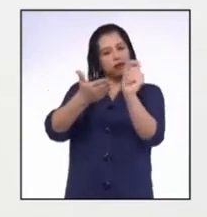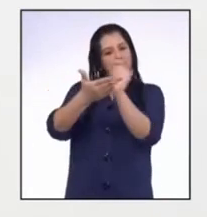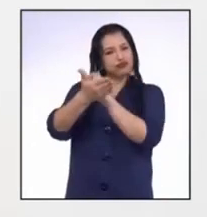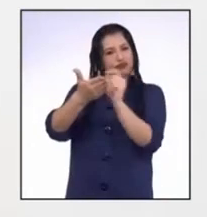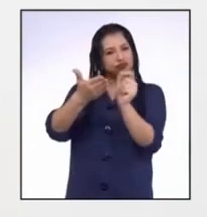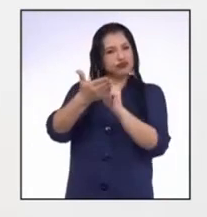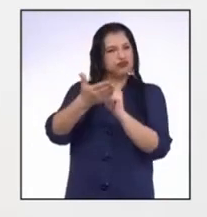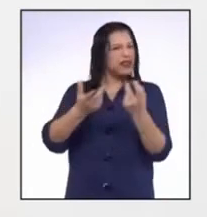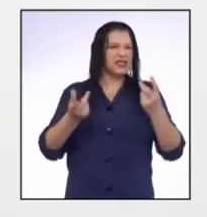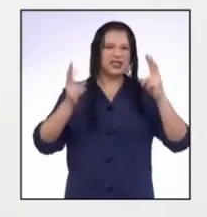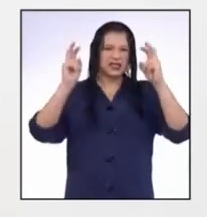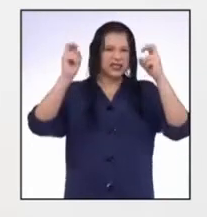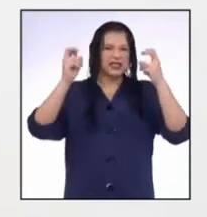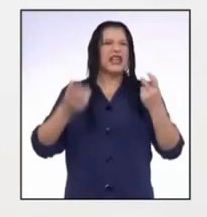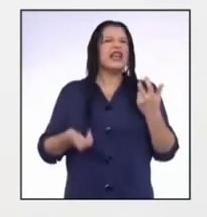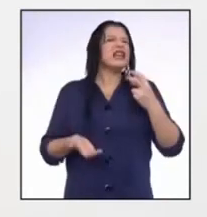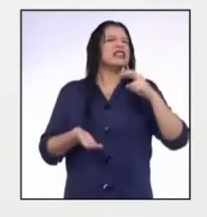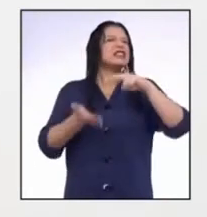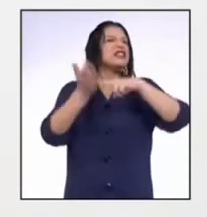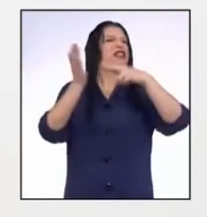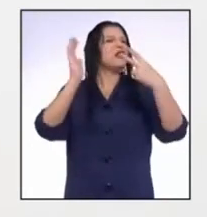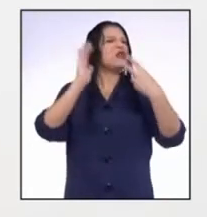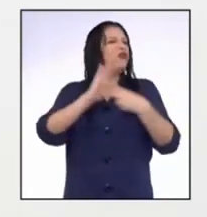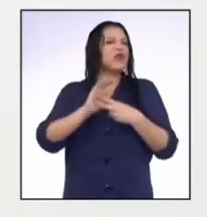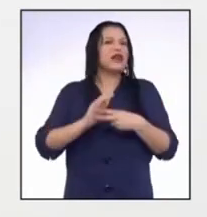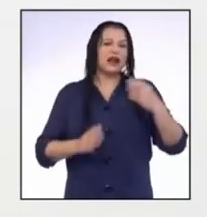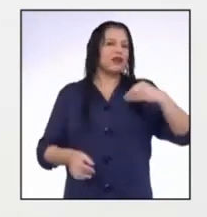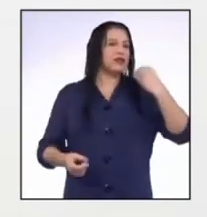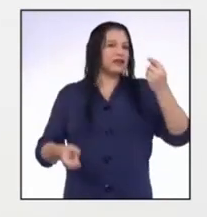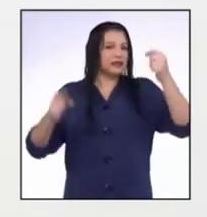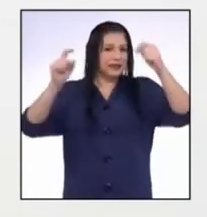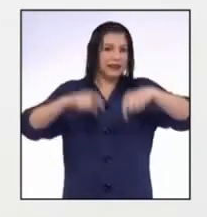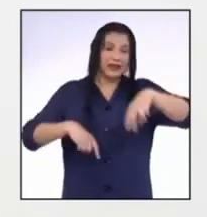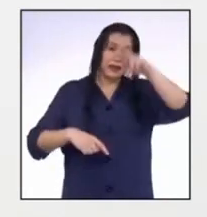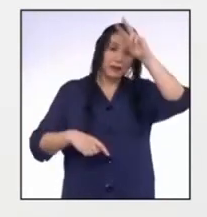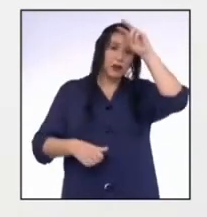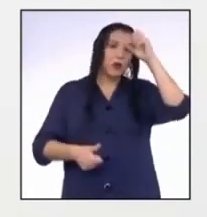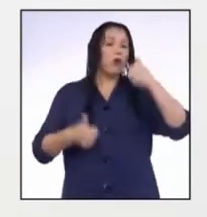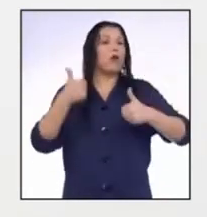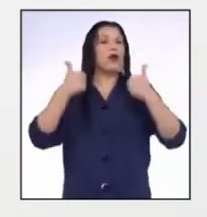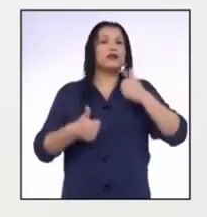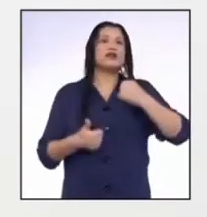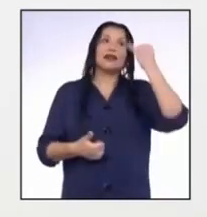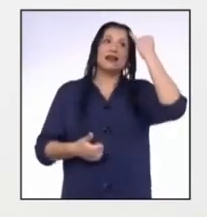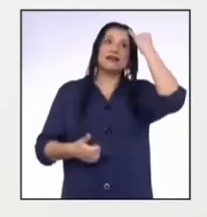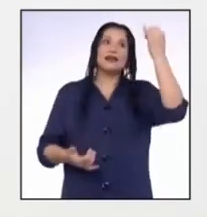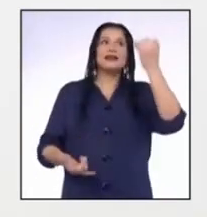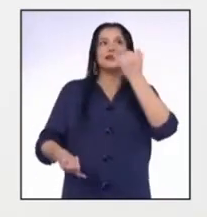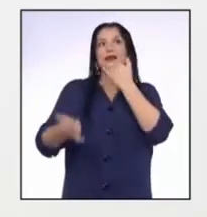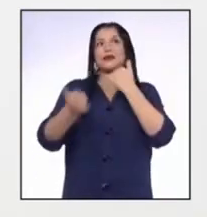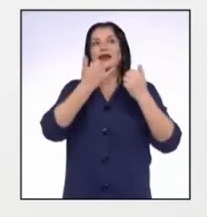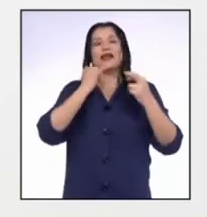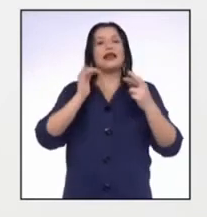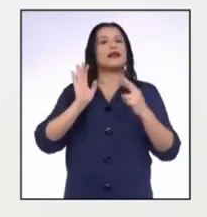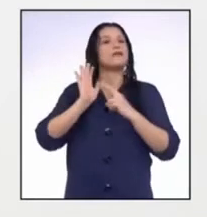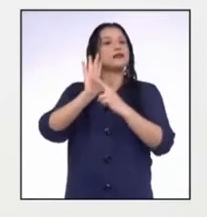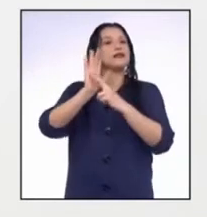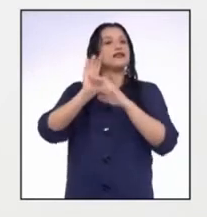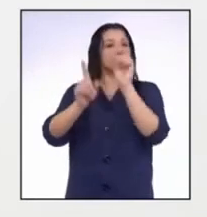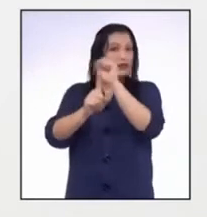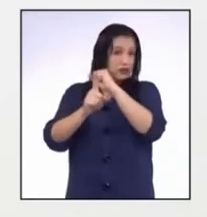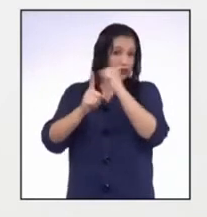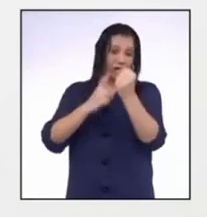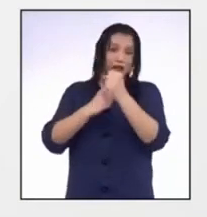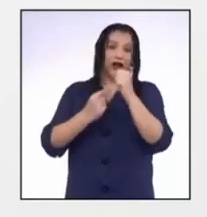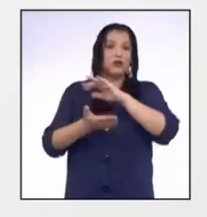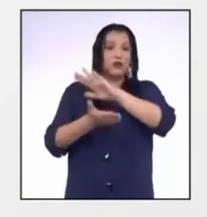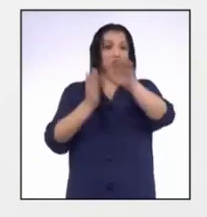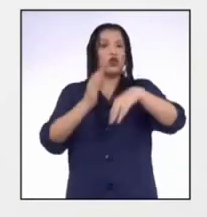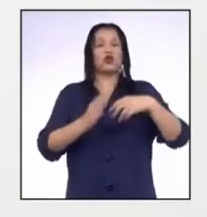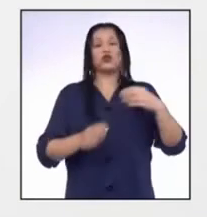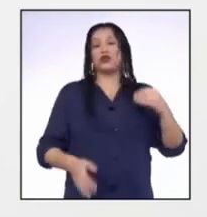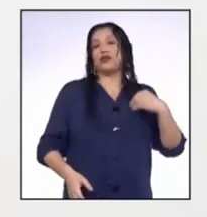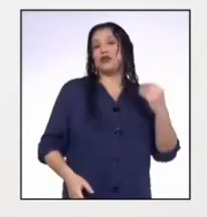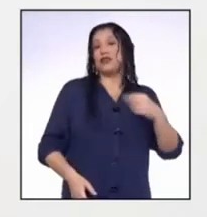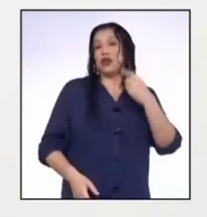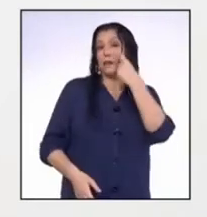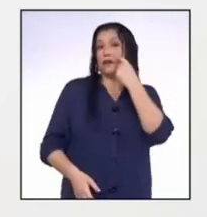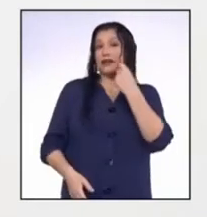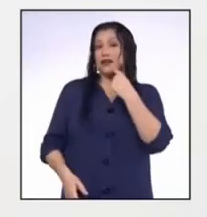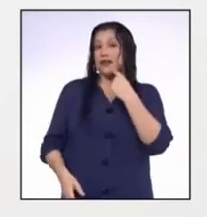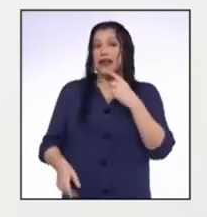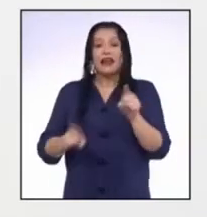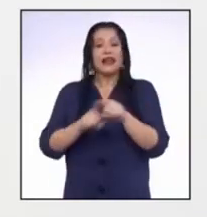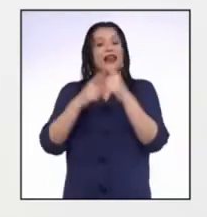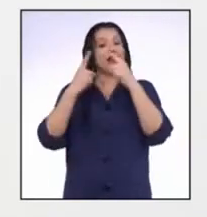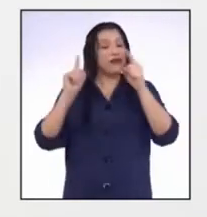es ¿qué significa ser adolescente en el Perú? Los mitos y representaciones sociales de las y los adolescentes y